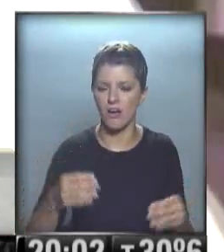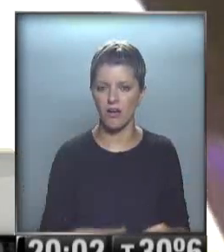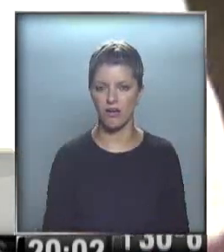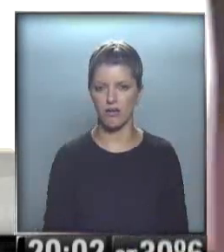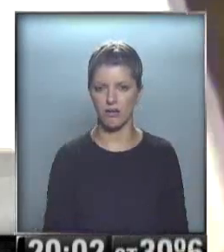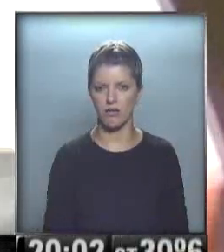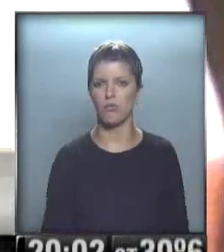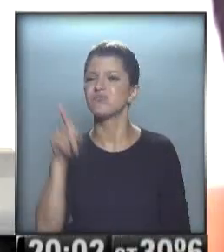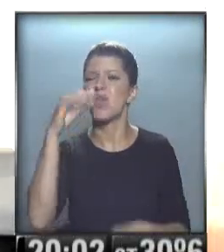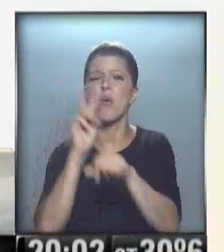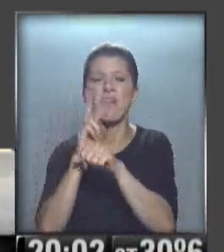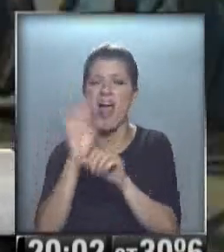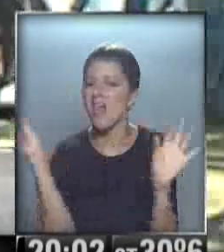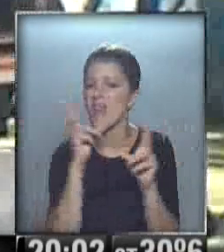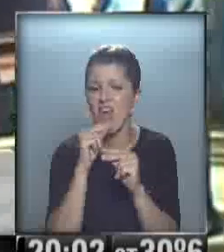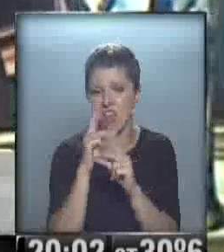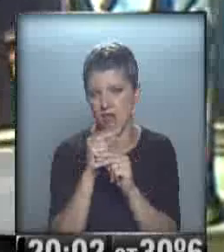No cuidan a nadie.